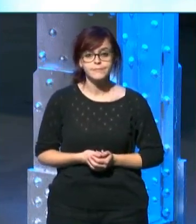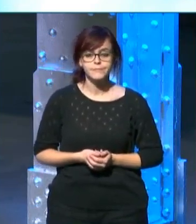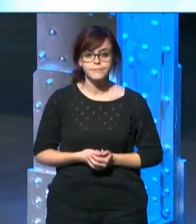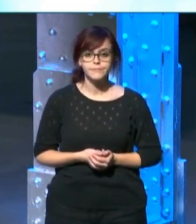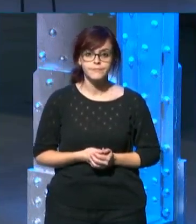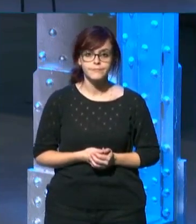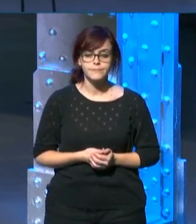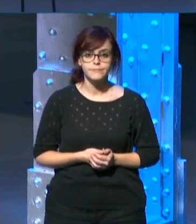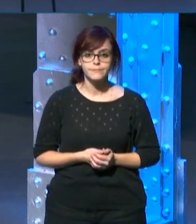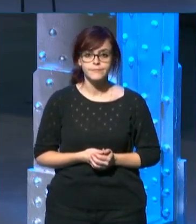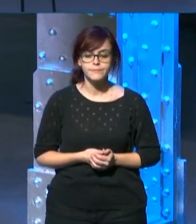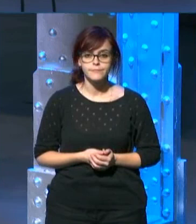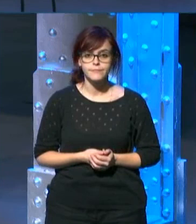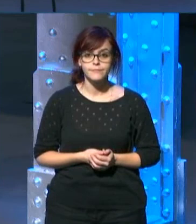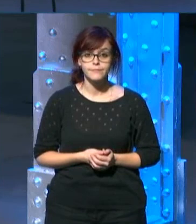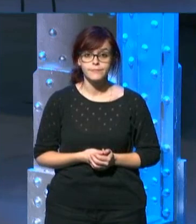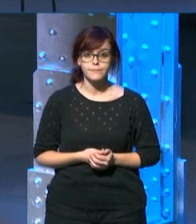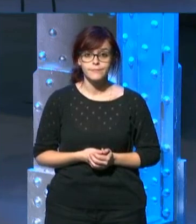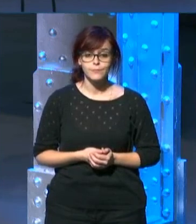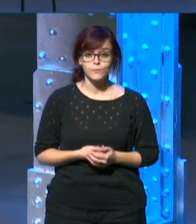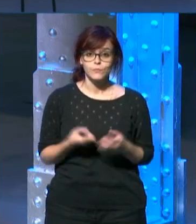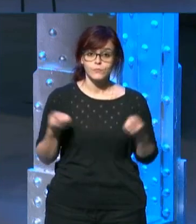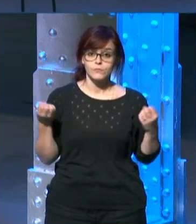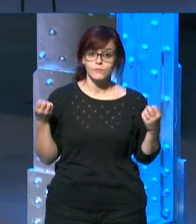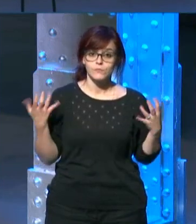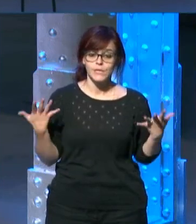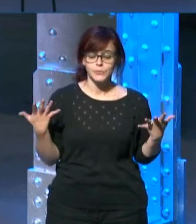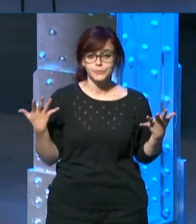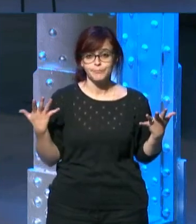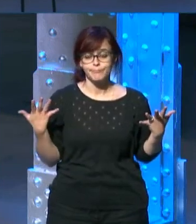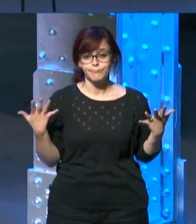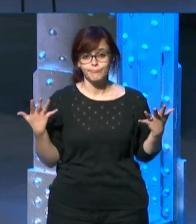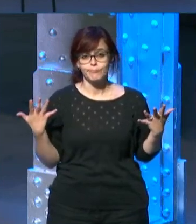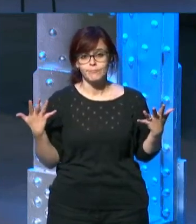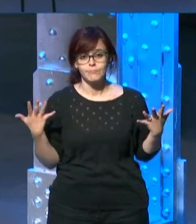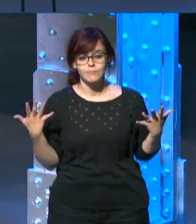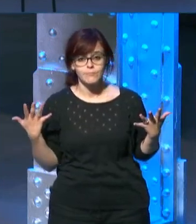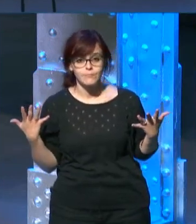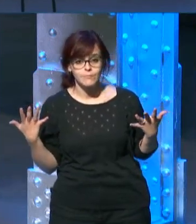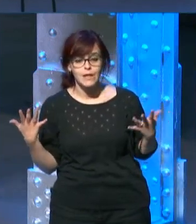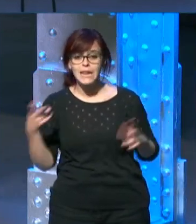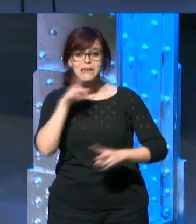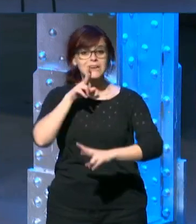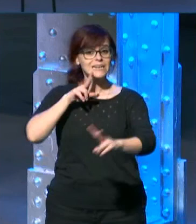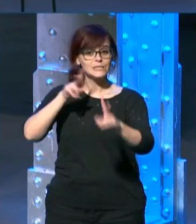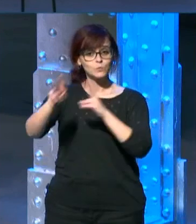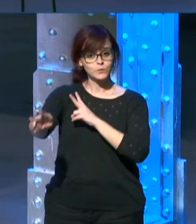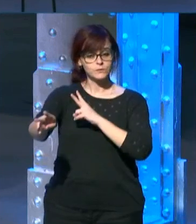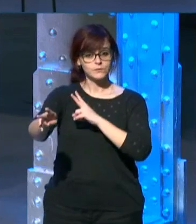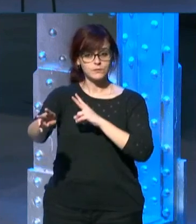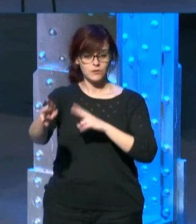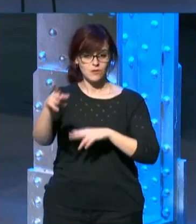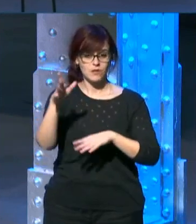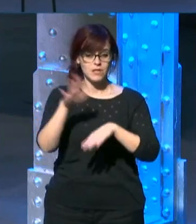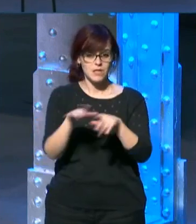¿Quién va? No sé, venga, yo mismo. Bueno, tú, ala. La respuesta, como estamos